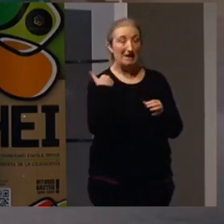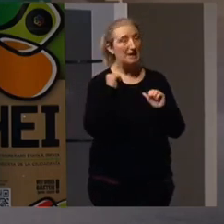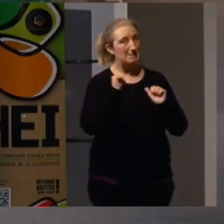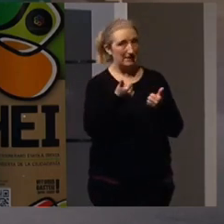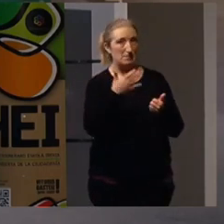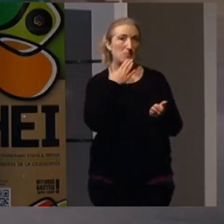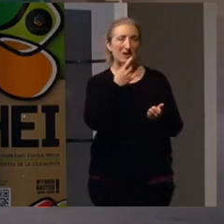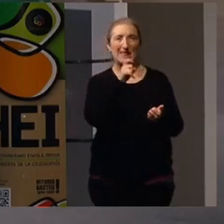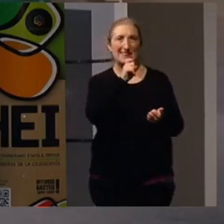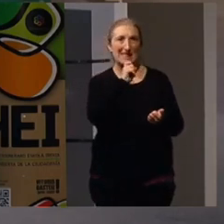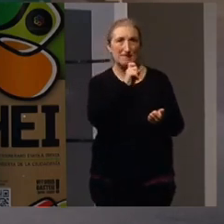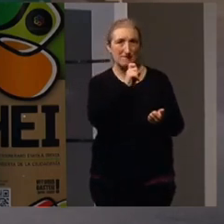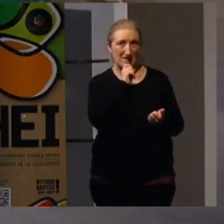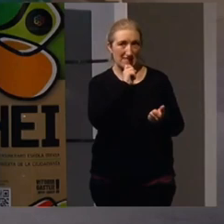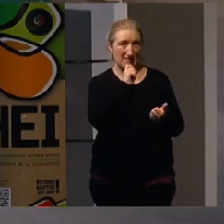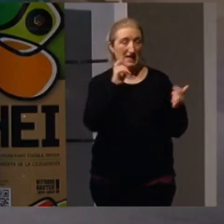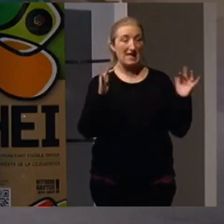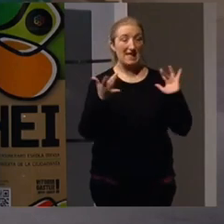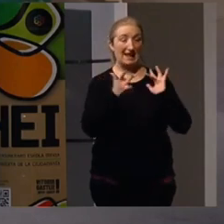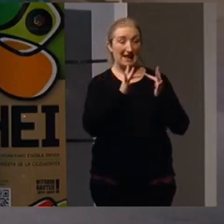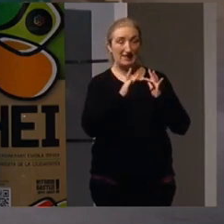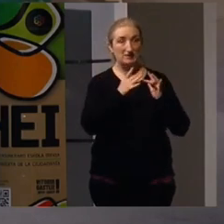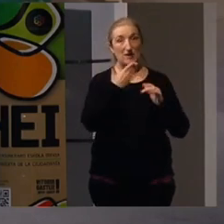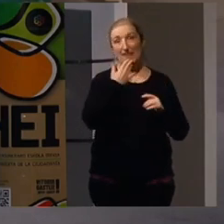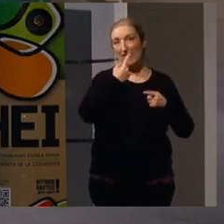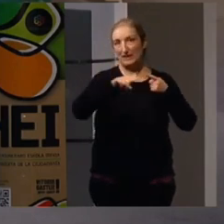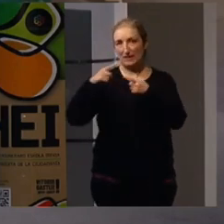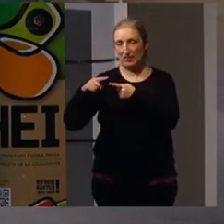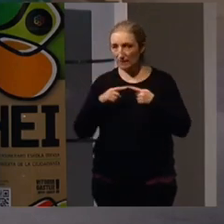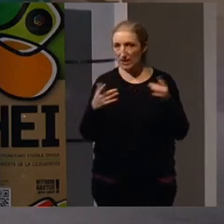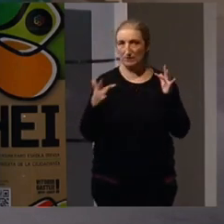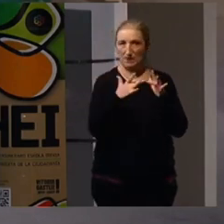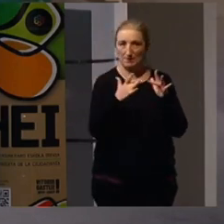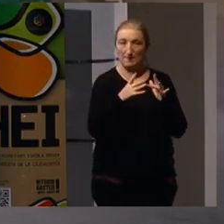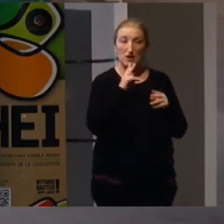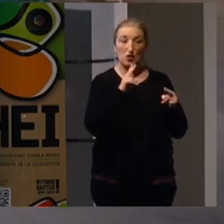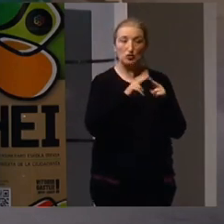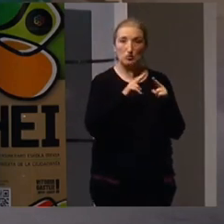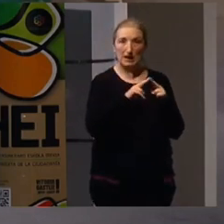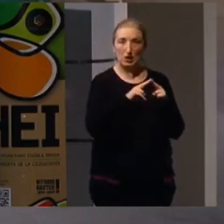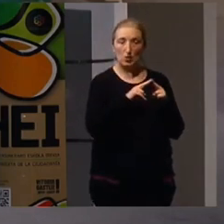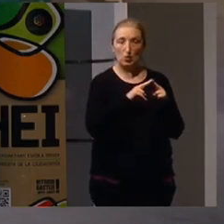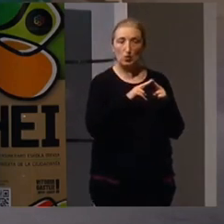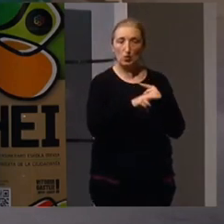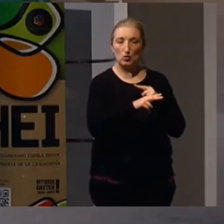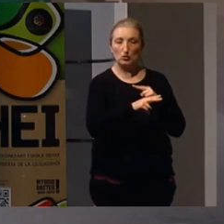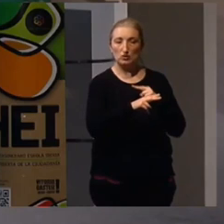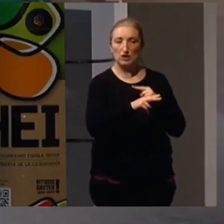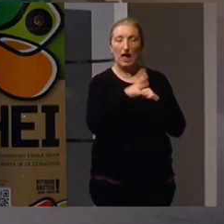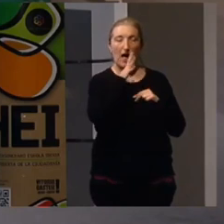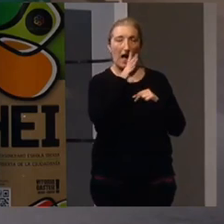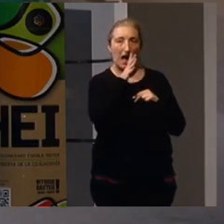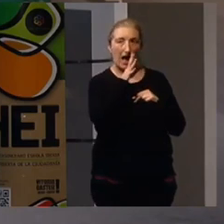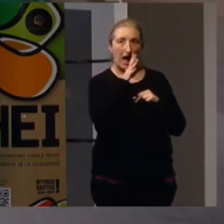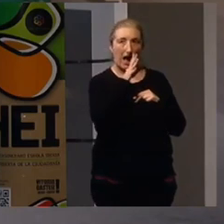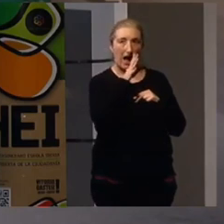eso. Has dicho que era difícil crear lazos intergeneracionales. Pero luego ha salido a tu pregunta. Y ahora